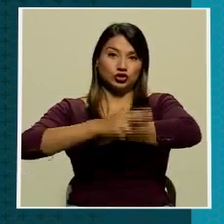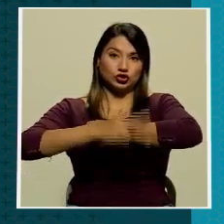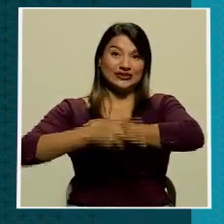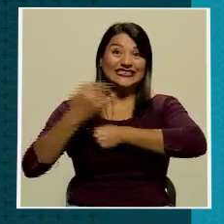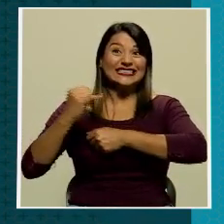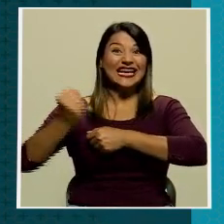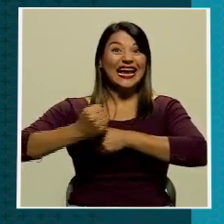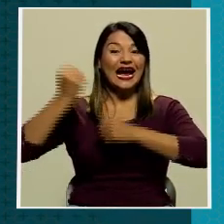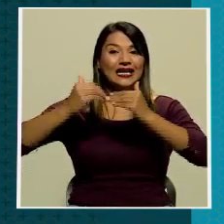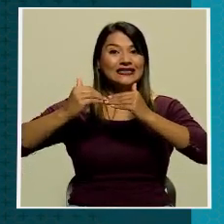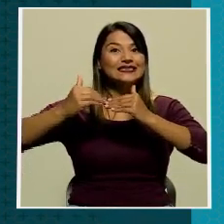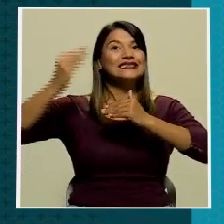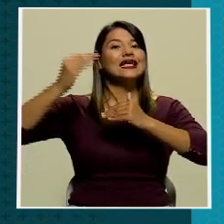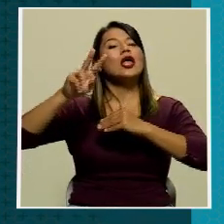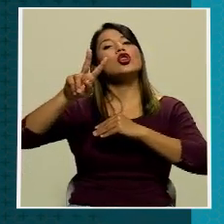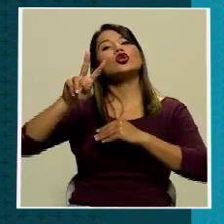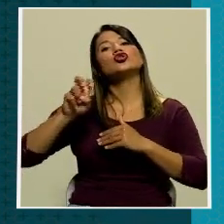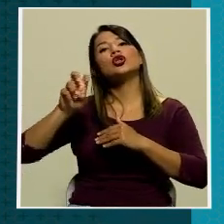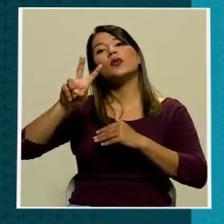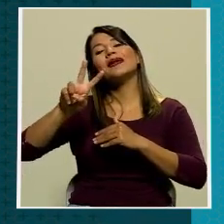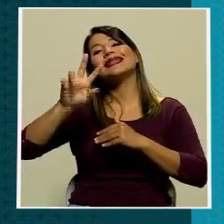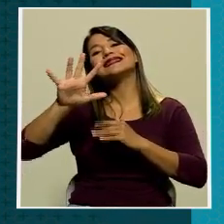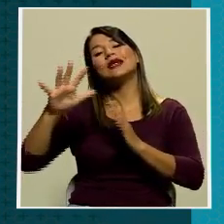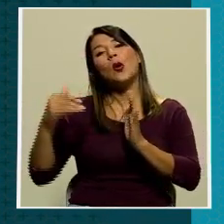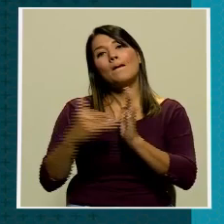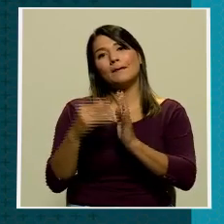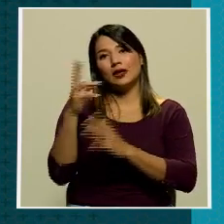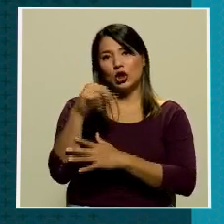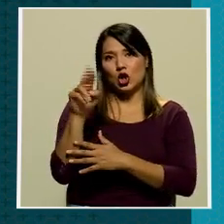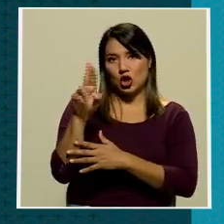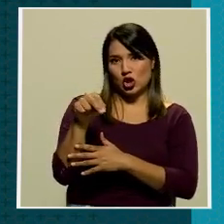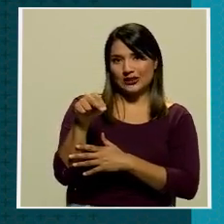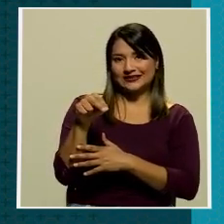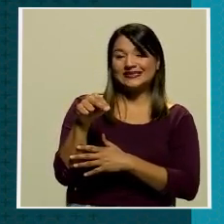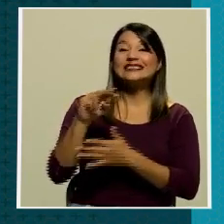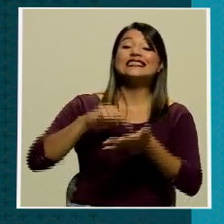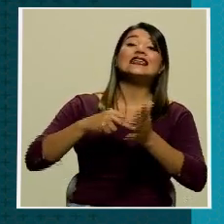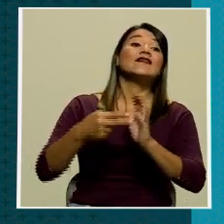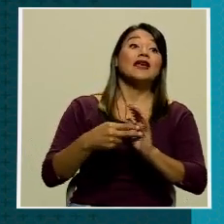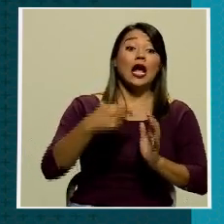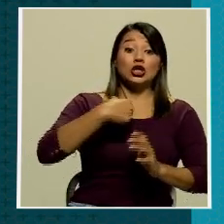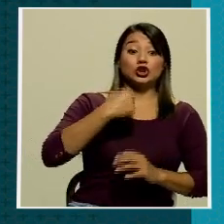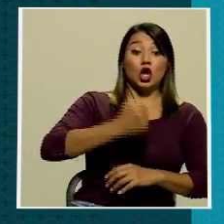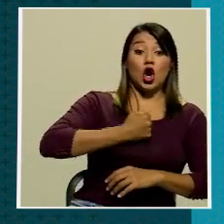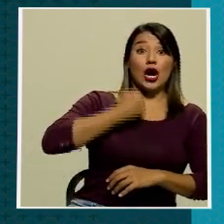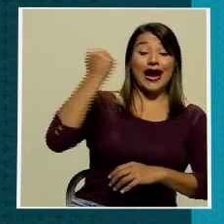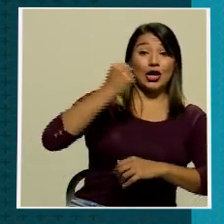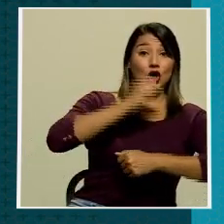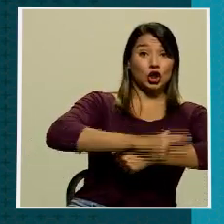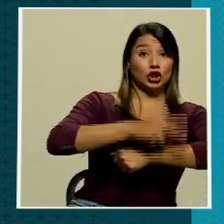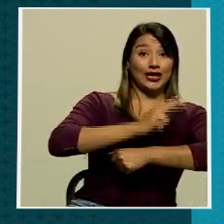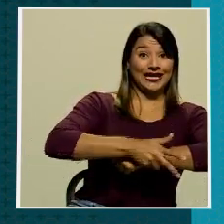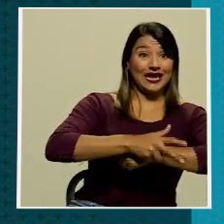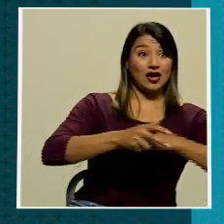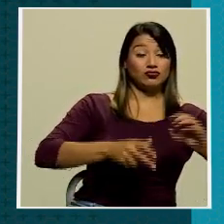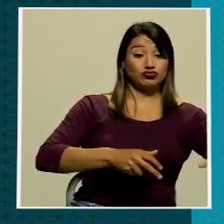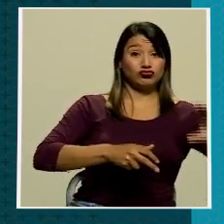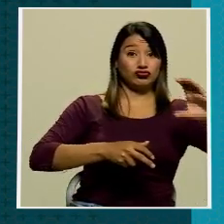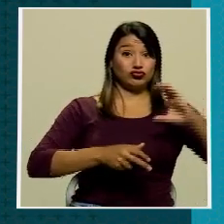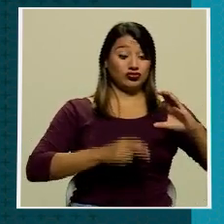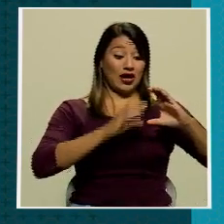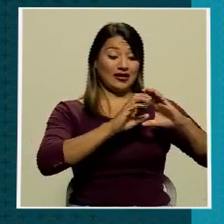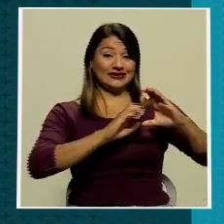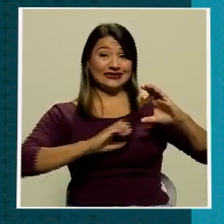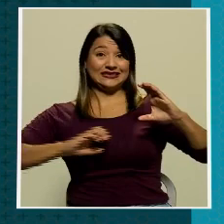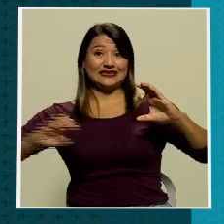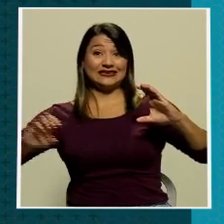225.000 colones. Esto corresponde a un 25%, el equivalente por el año sería de 41.800